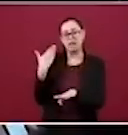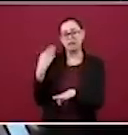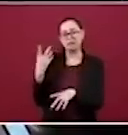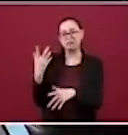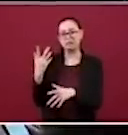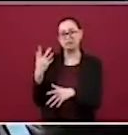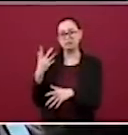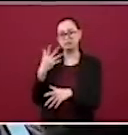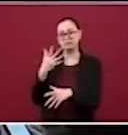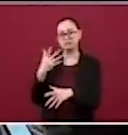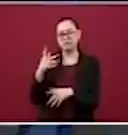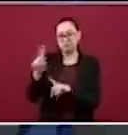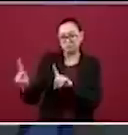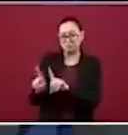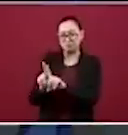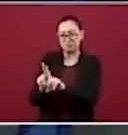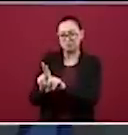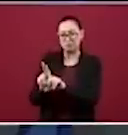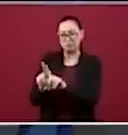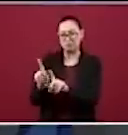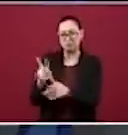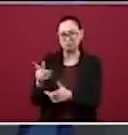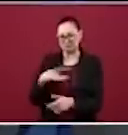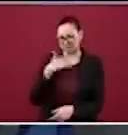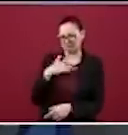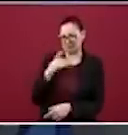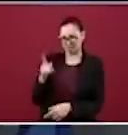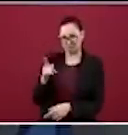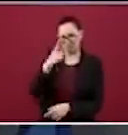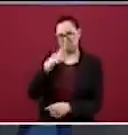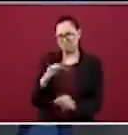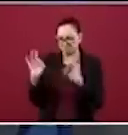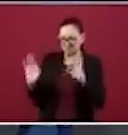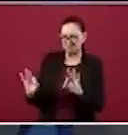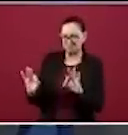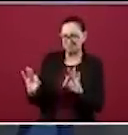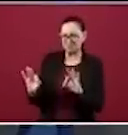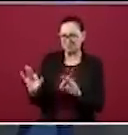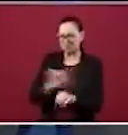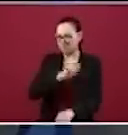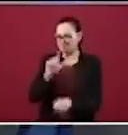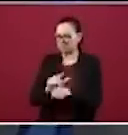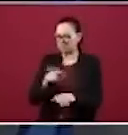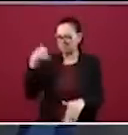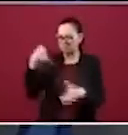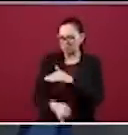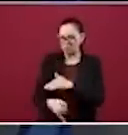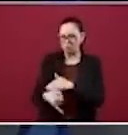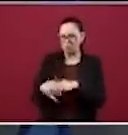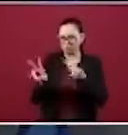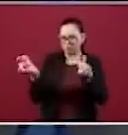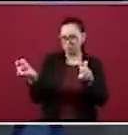ser candidato a la CRE. ¿Usted considera que sí cumple con el perfil especializado para un órgano técnico de